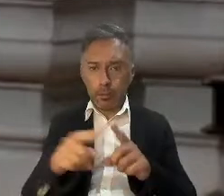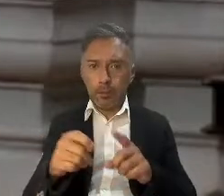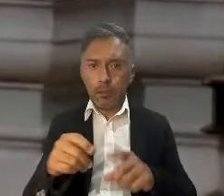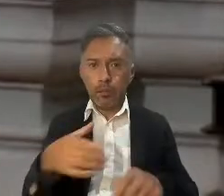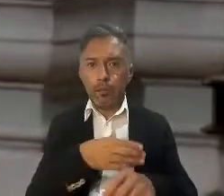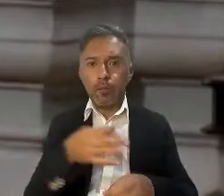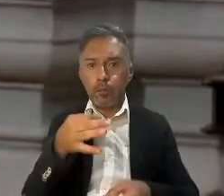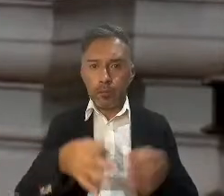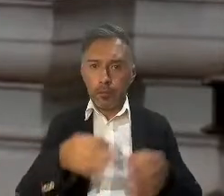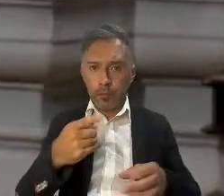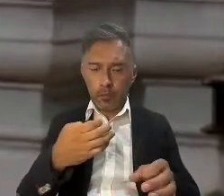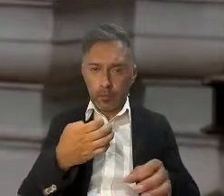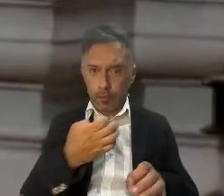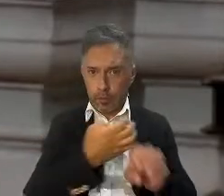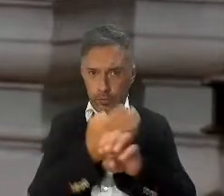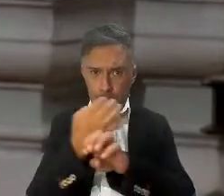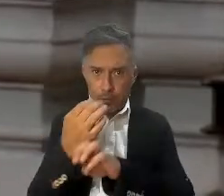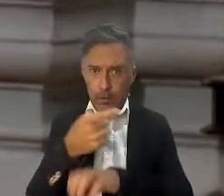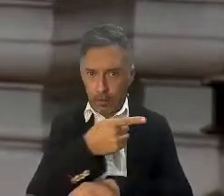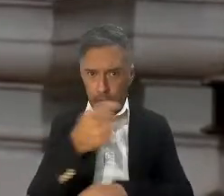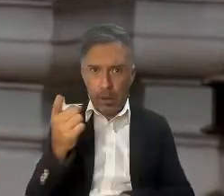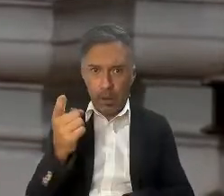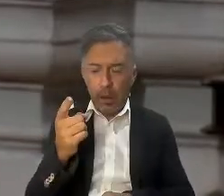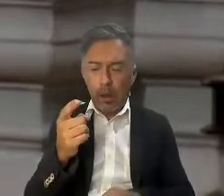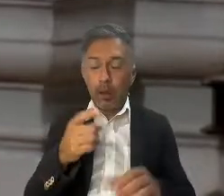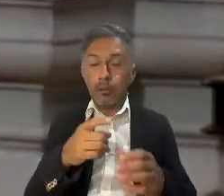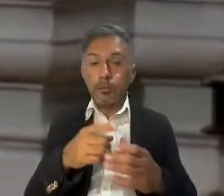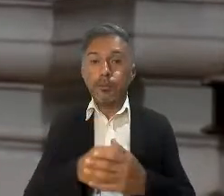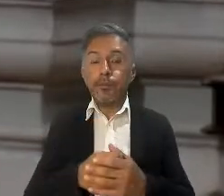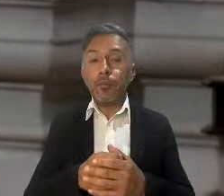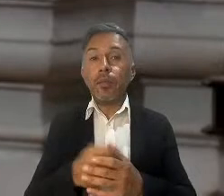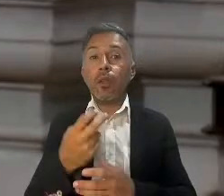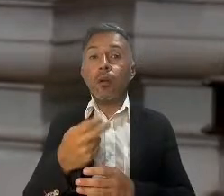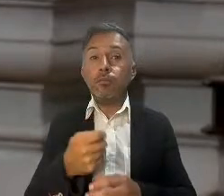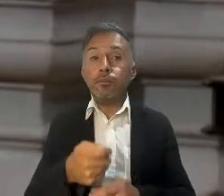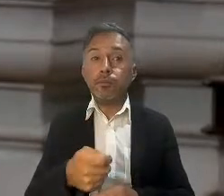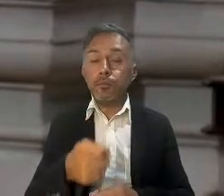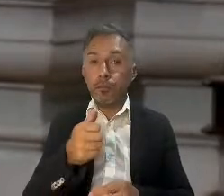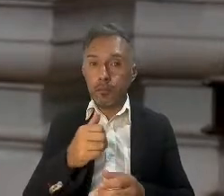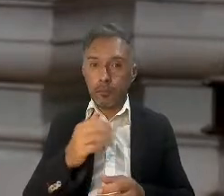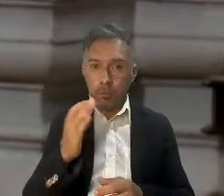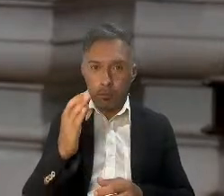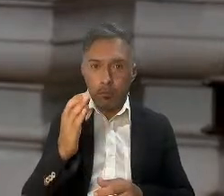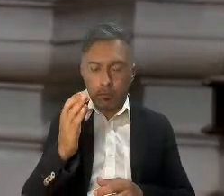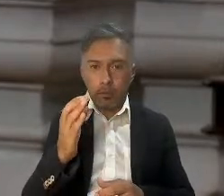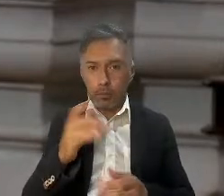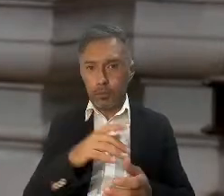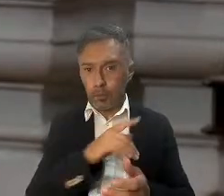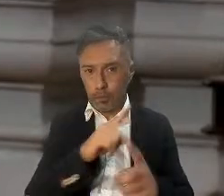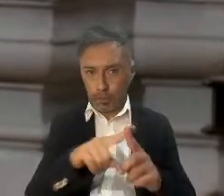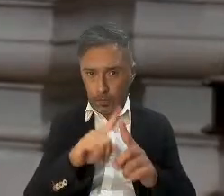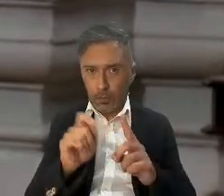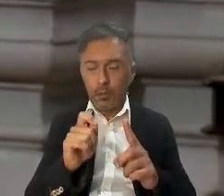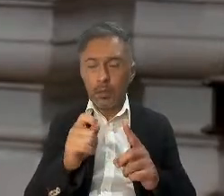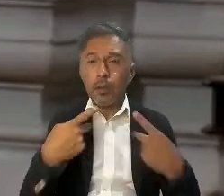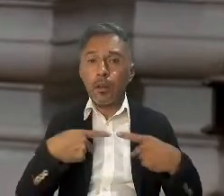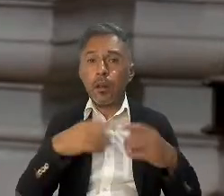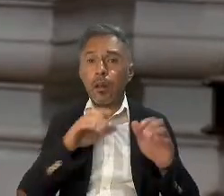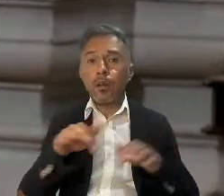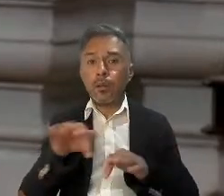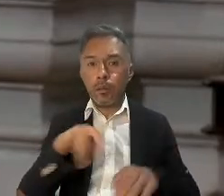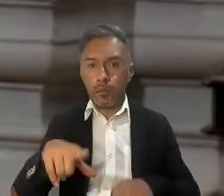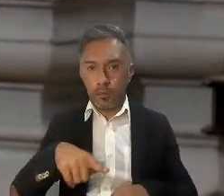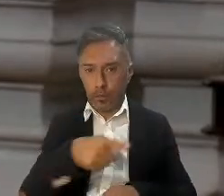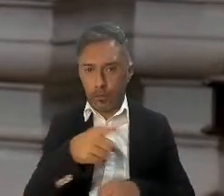los estados en principio se debe establecer la noción de quien se reputa como servidor público contemplada en el artículo